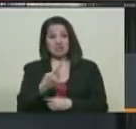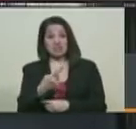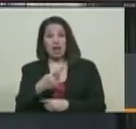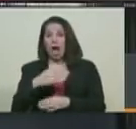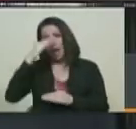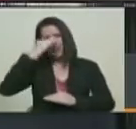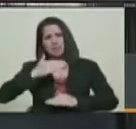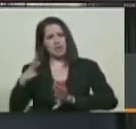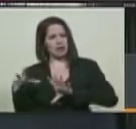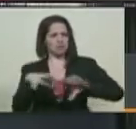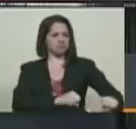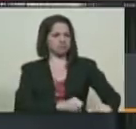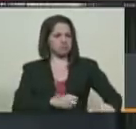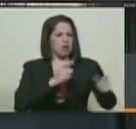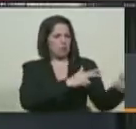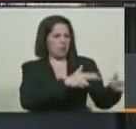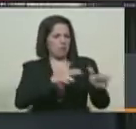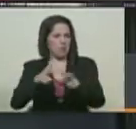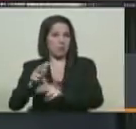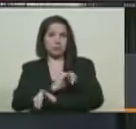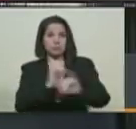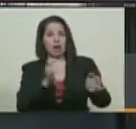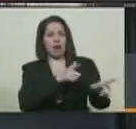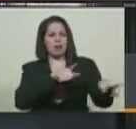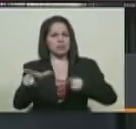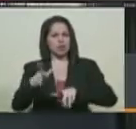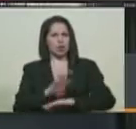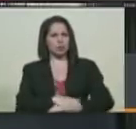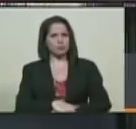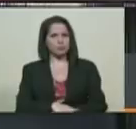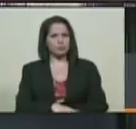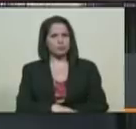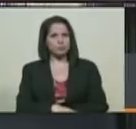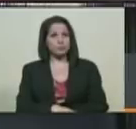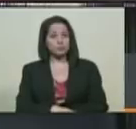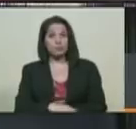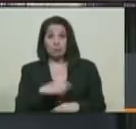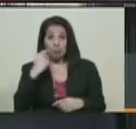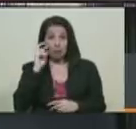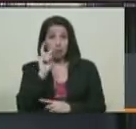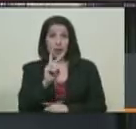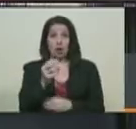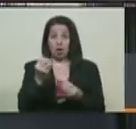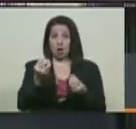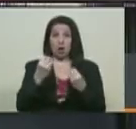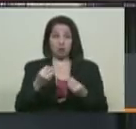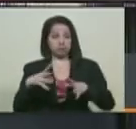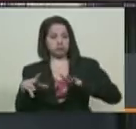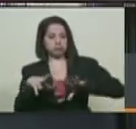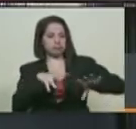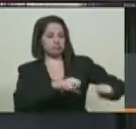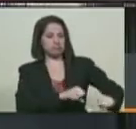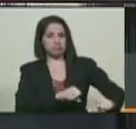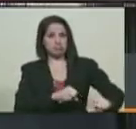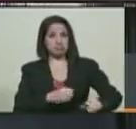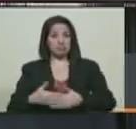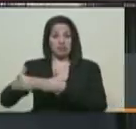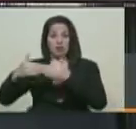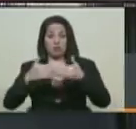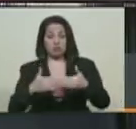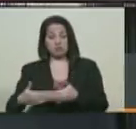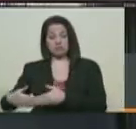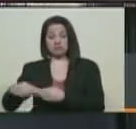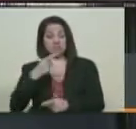intervención militar y colocar a nuestro país en una situación de dominación imperialista.